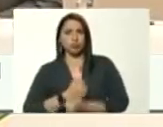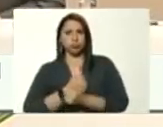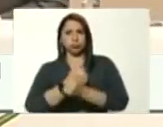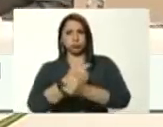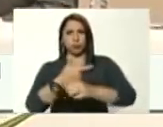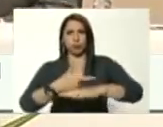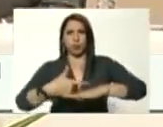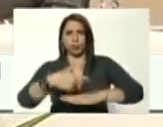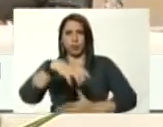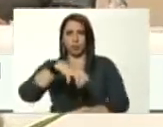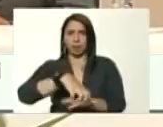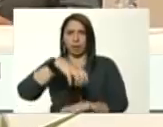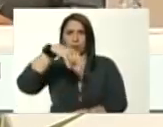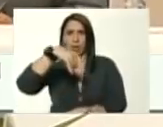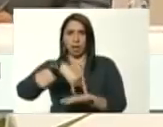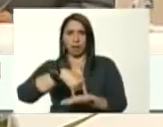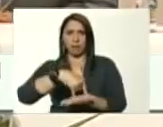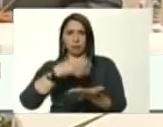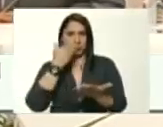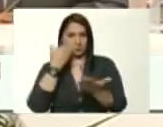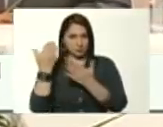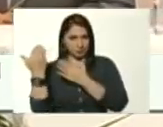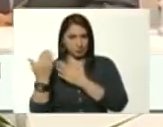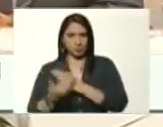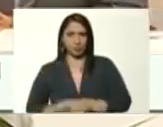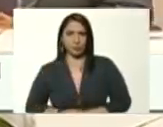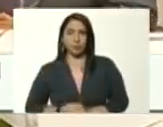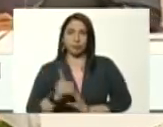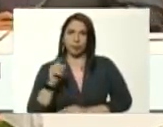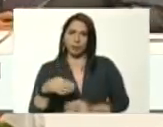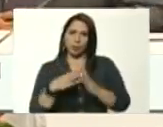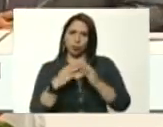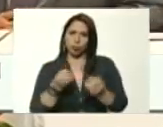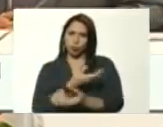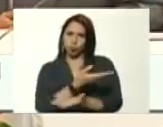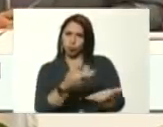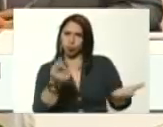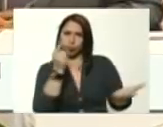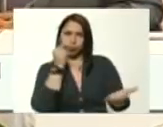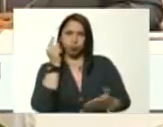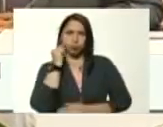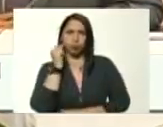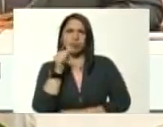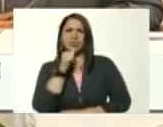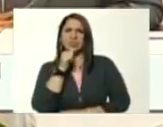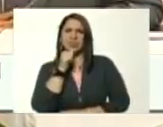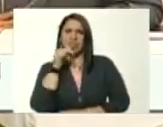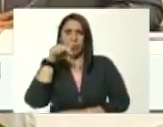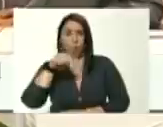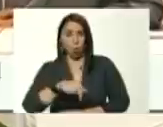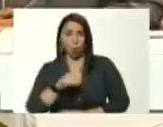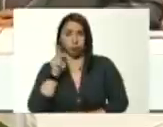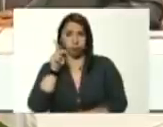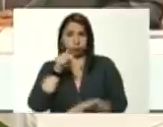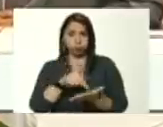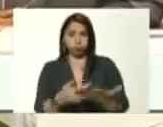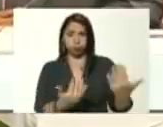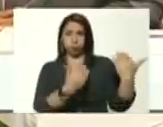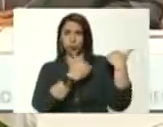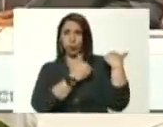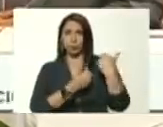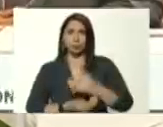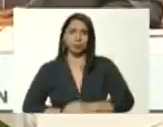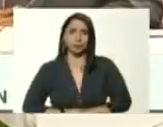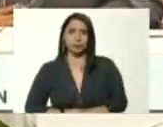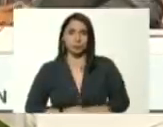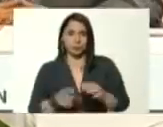del estado rafael lacava ya todas ya todos quienes hoy están aquí en representación de